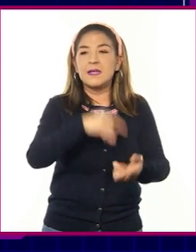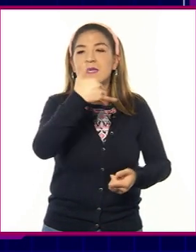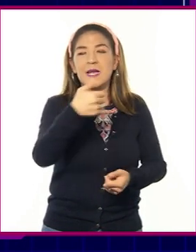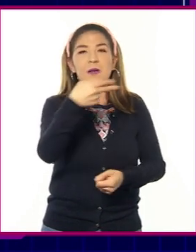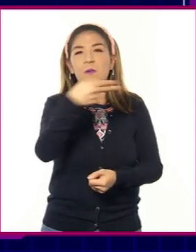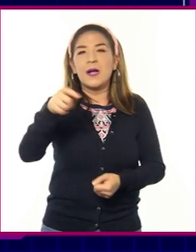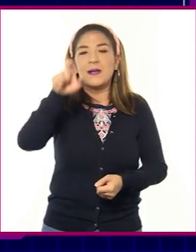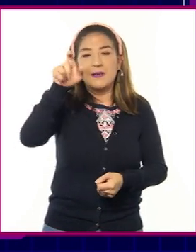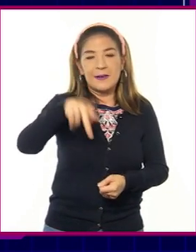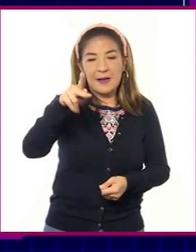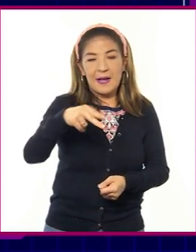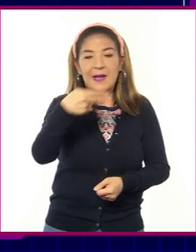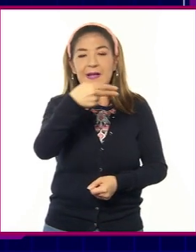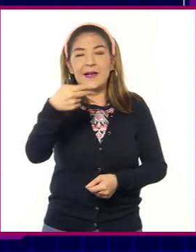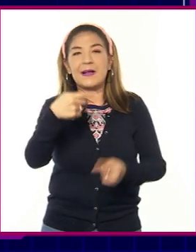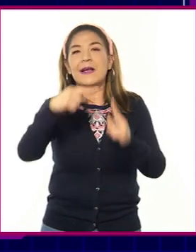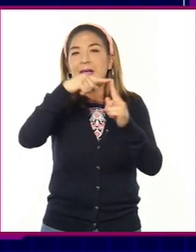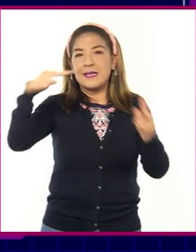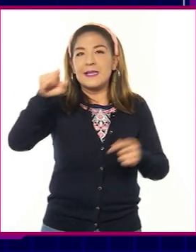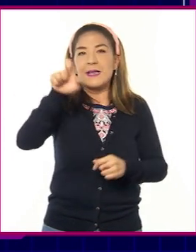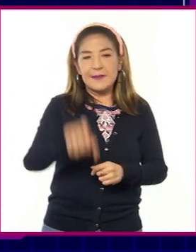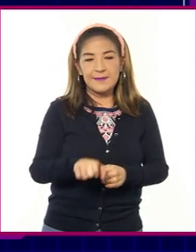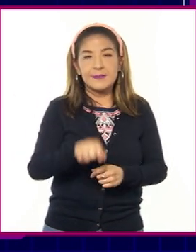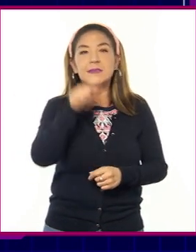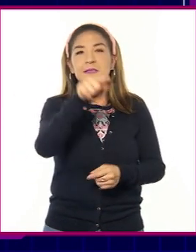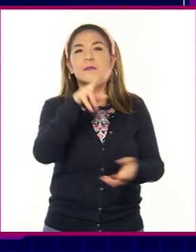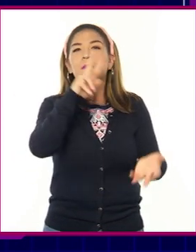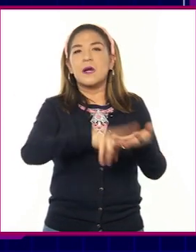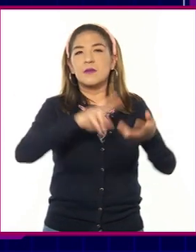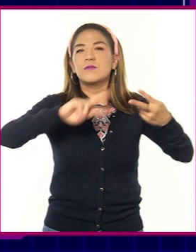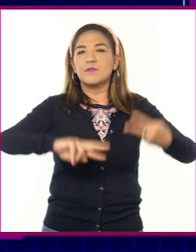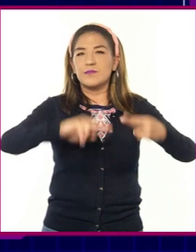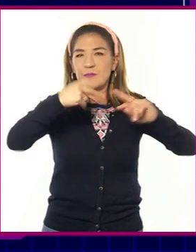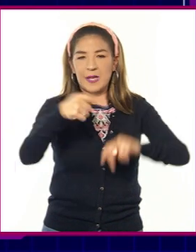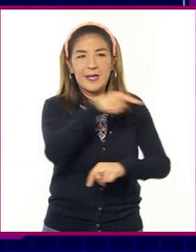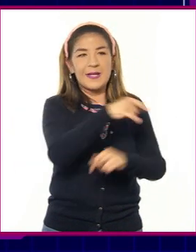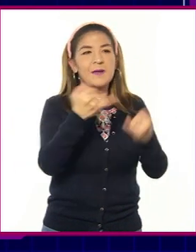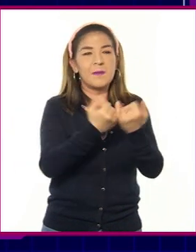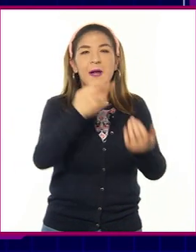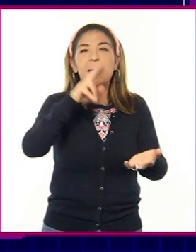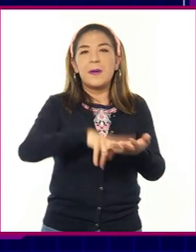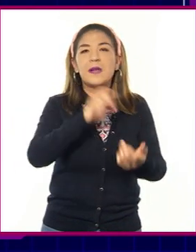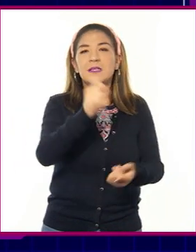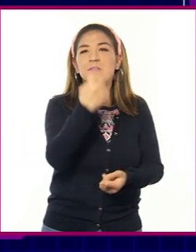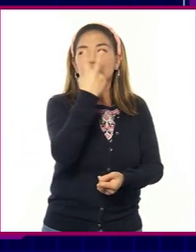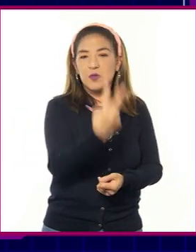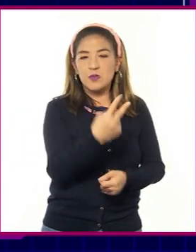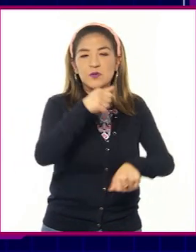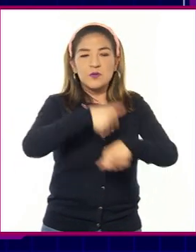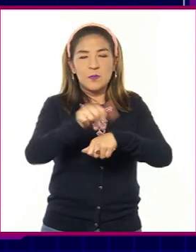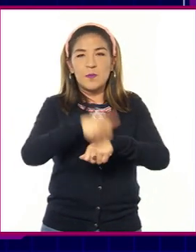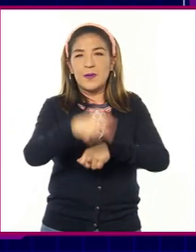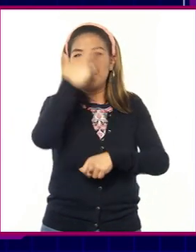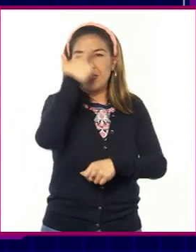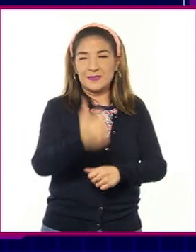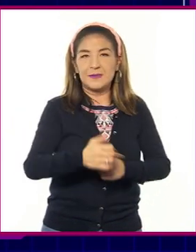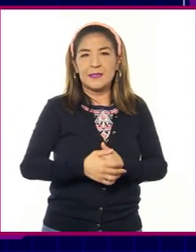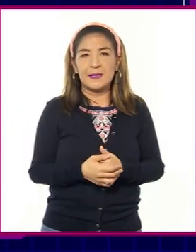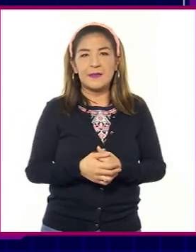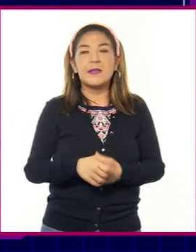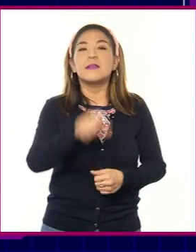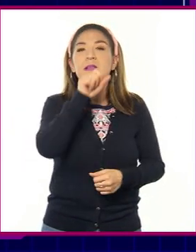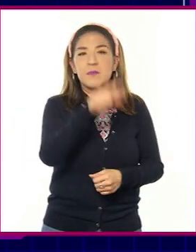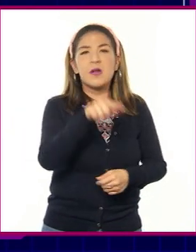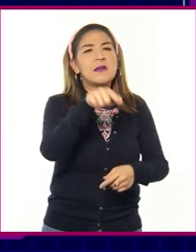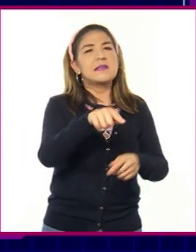a K entre X, o bien plantear una proporción inversa como la equivalencia de dos razones. De hecho,